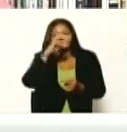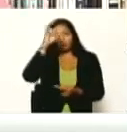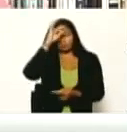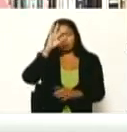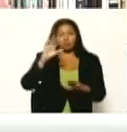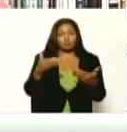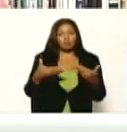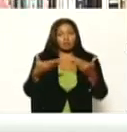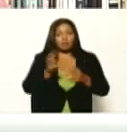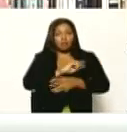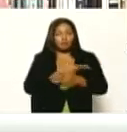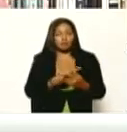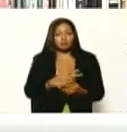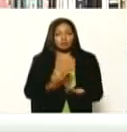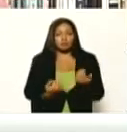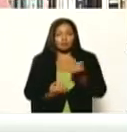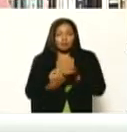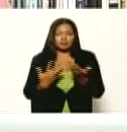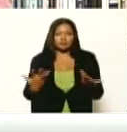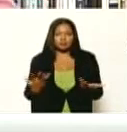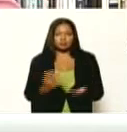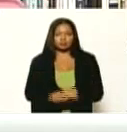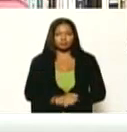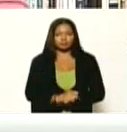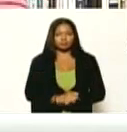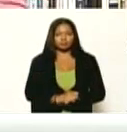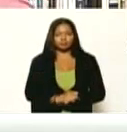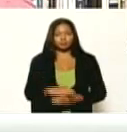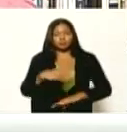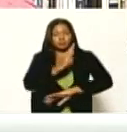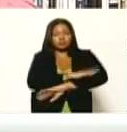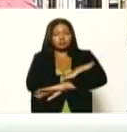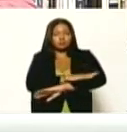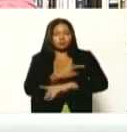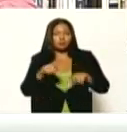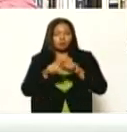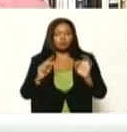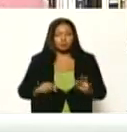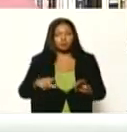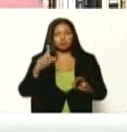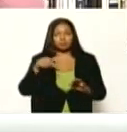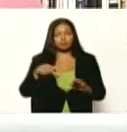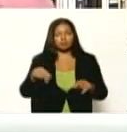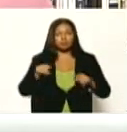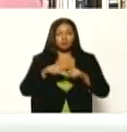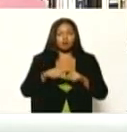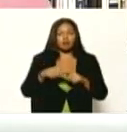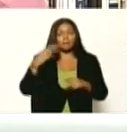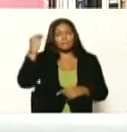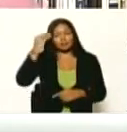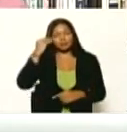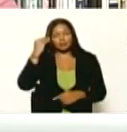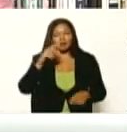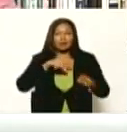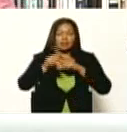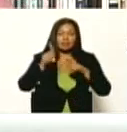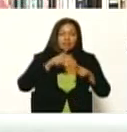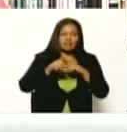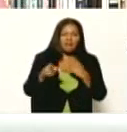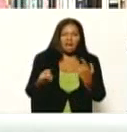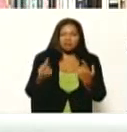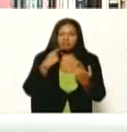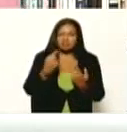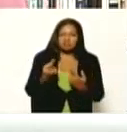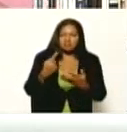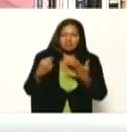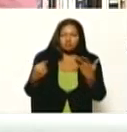le han dado el poder a las bases? ¿Con qué moral pretenden ustedes venir a opinar, a criticar un